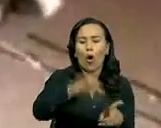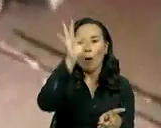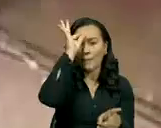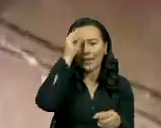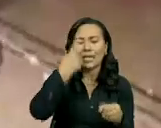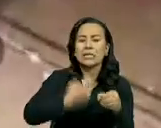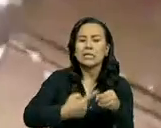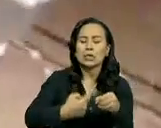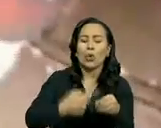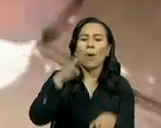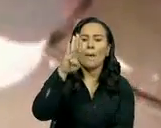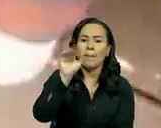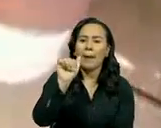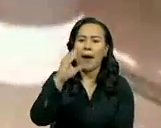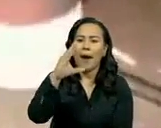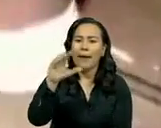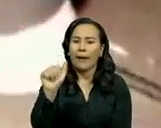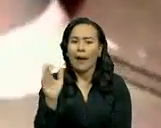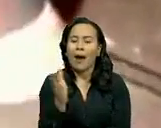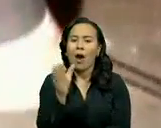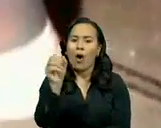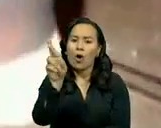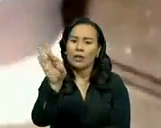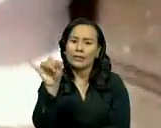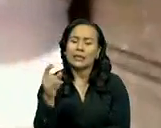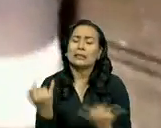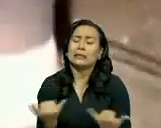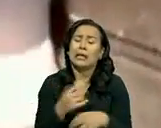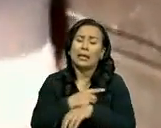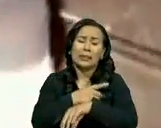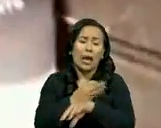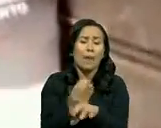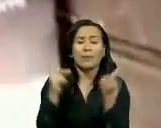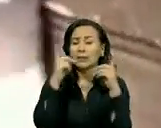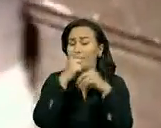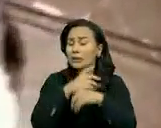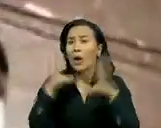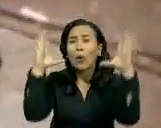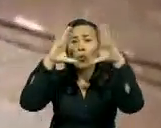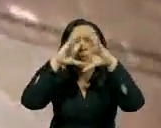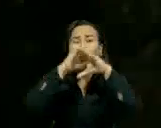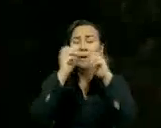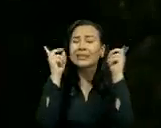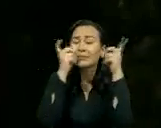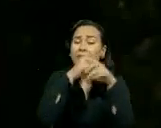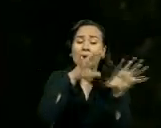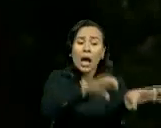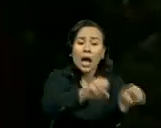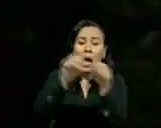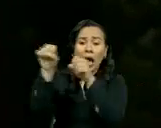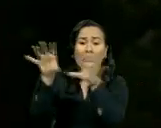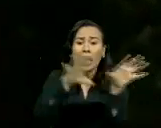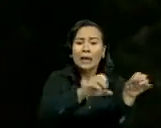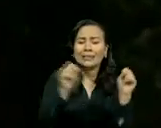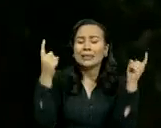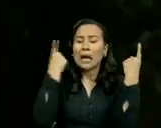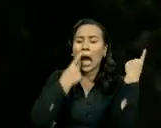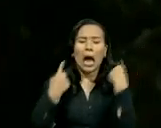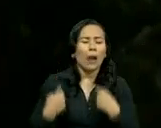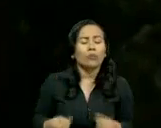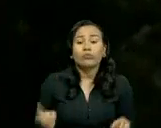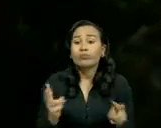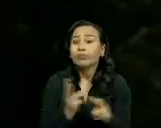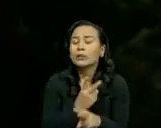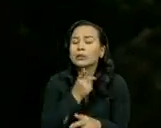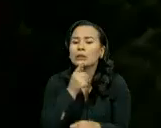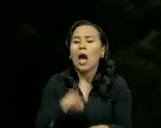intenso, los bomberos tuvieron que vencer el mal tiempo, la neblina y la oscuridad para evacuar a los 2 heridos. La labor no se detuvo, había que rescatar a